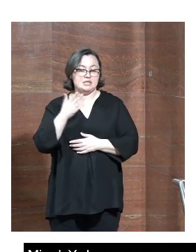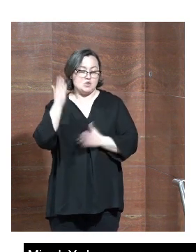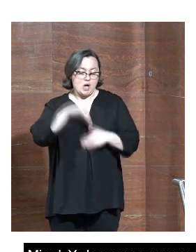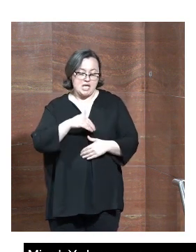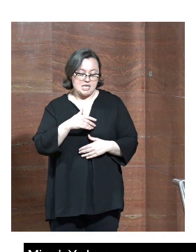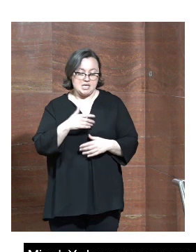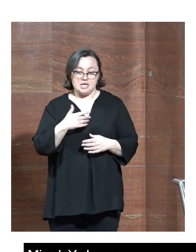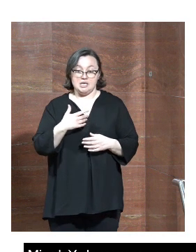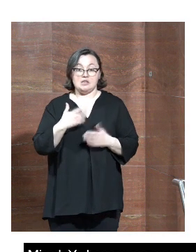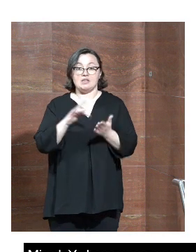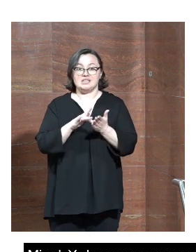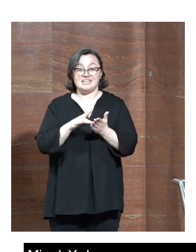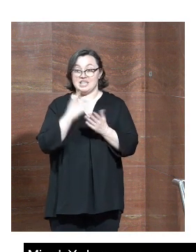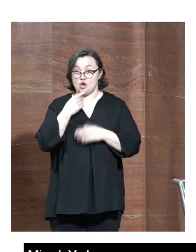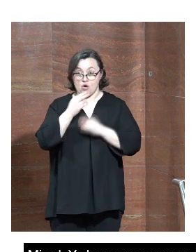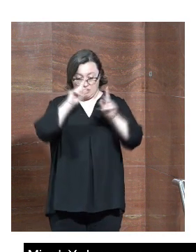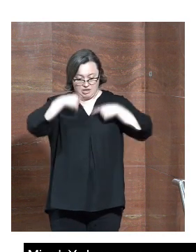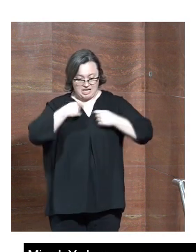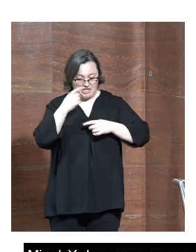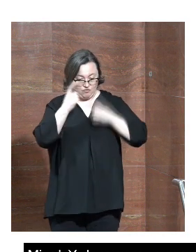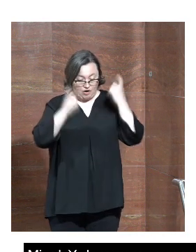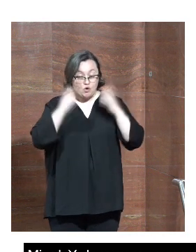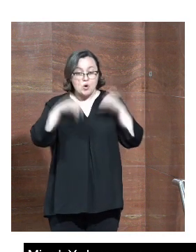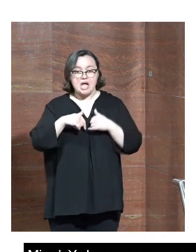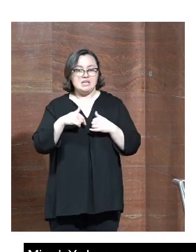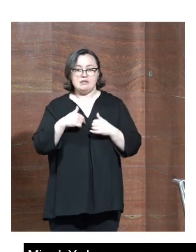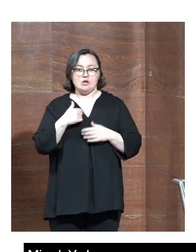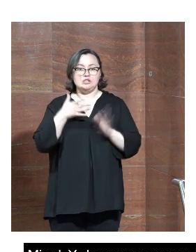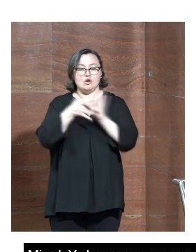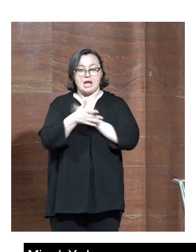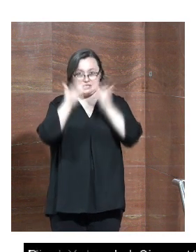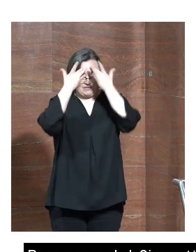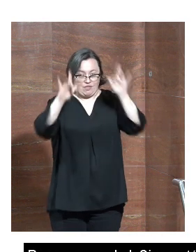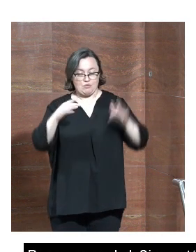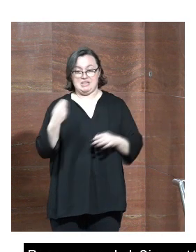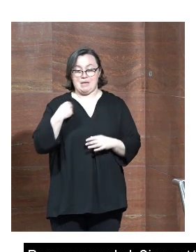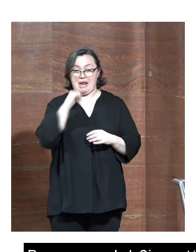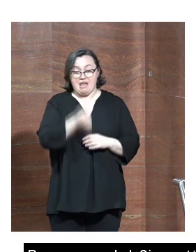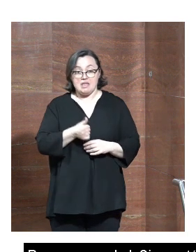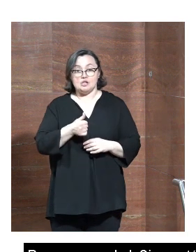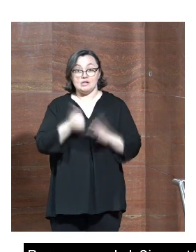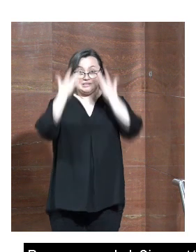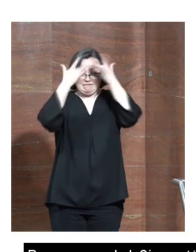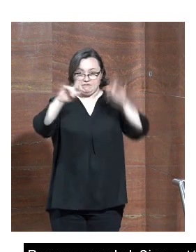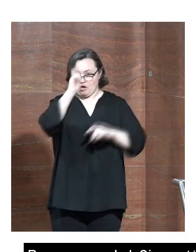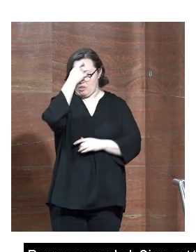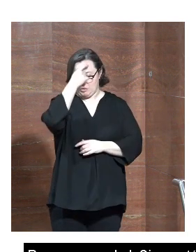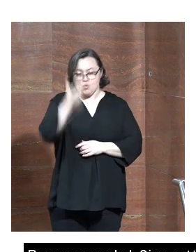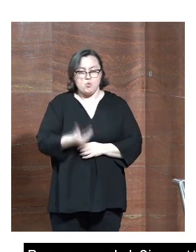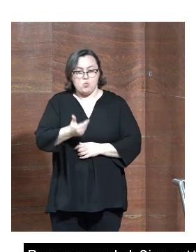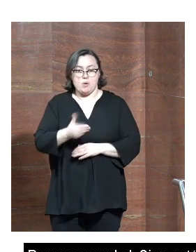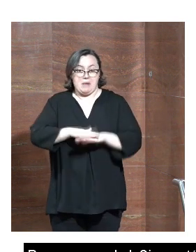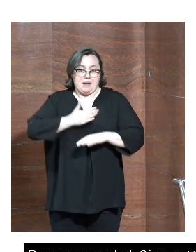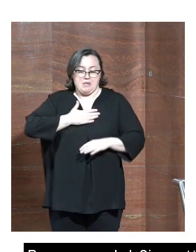todo electrónicamente, no estás sensibilizado. Y a mí ese tema de la sensibilización me parece un asunto absolutamente